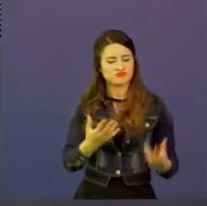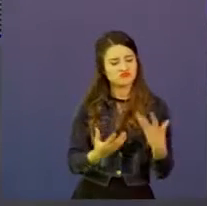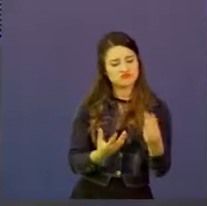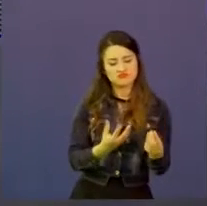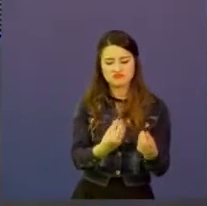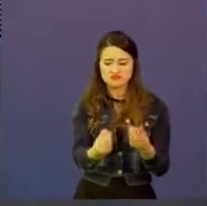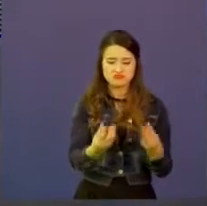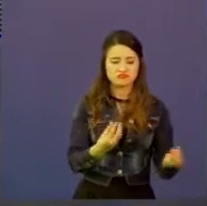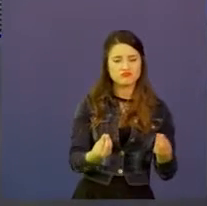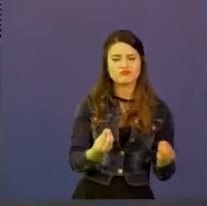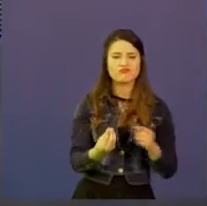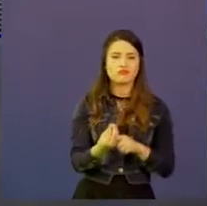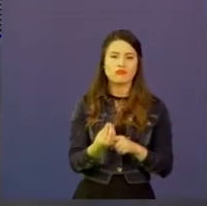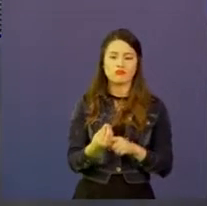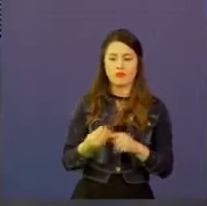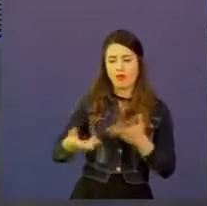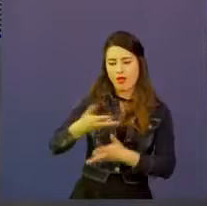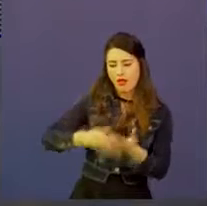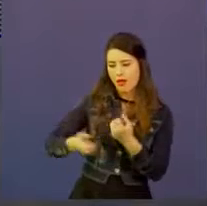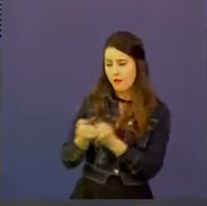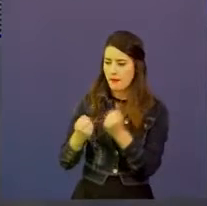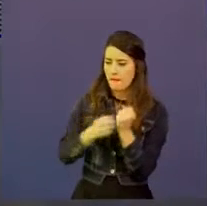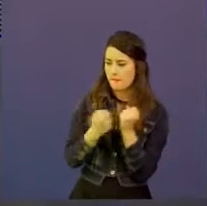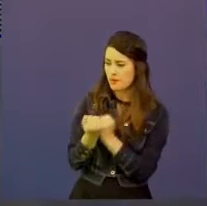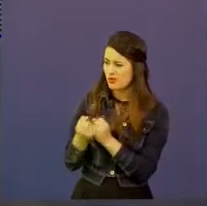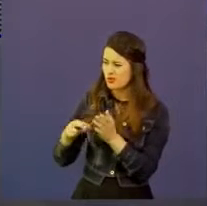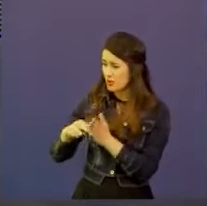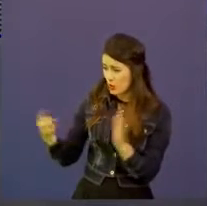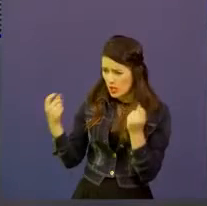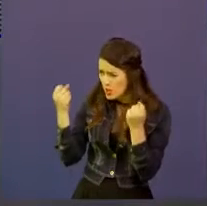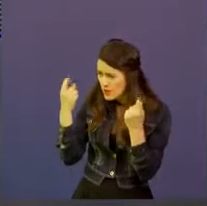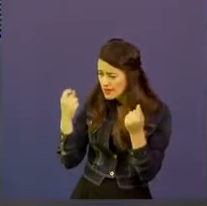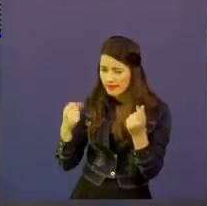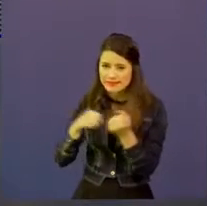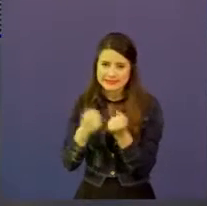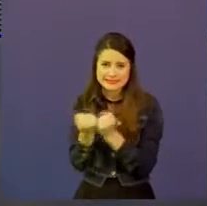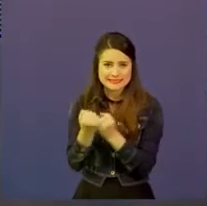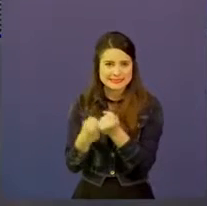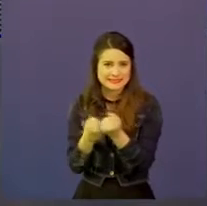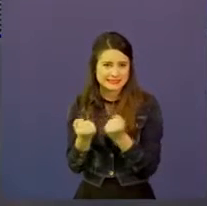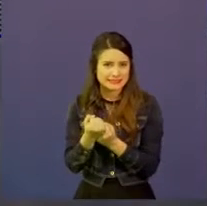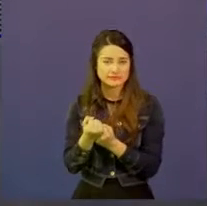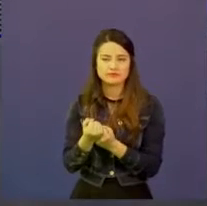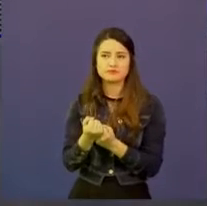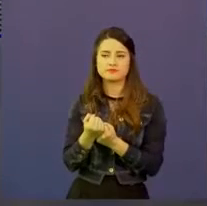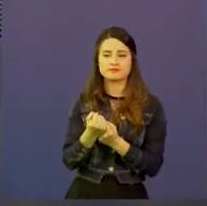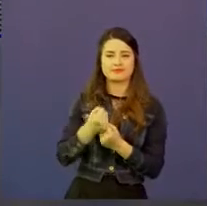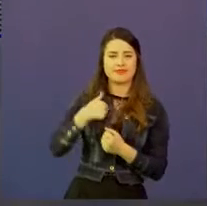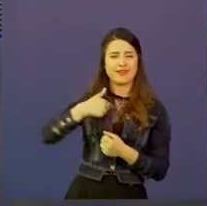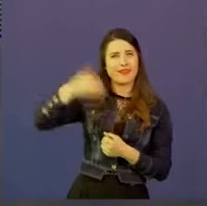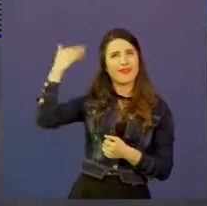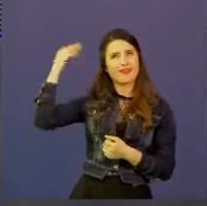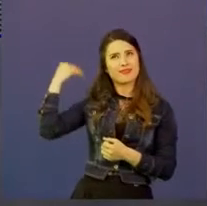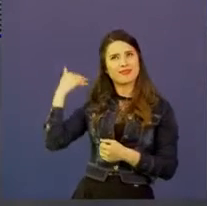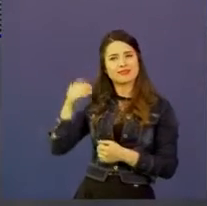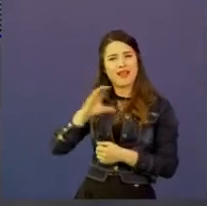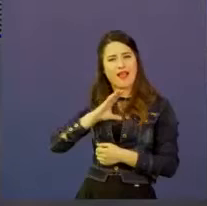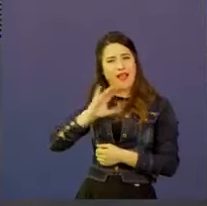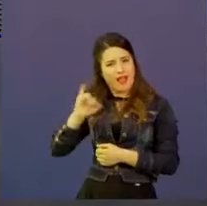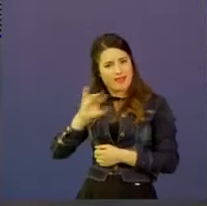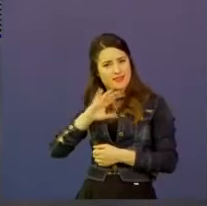ayudándose entre ellos a solucionar temas de tecnología. Me encontré con una escuela TIC Familia en Cali